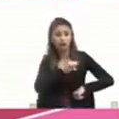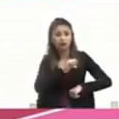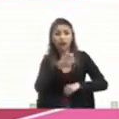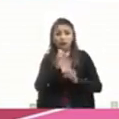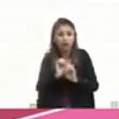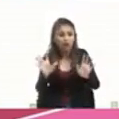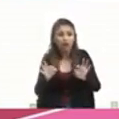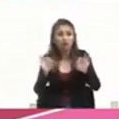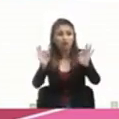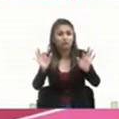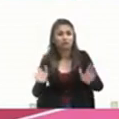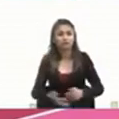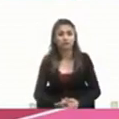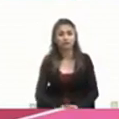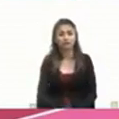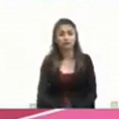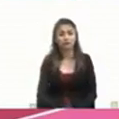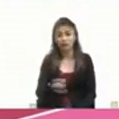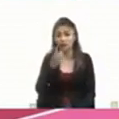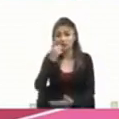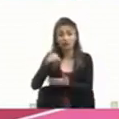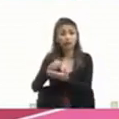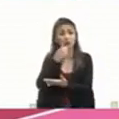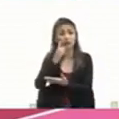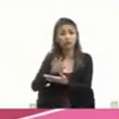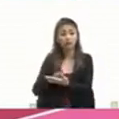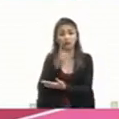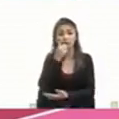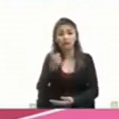muy clara y está diciendo